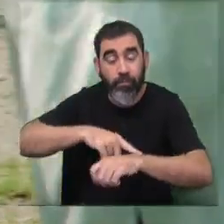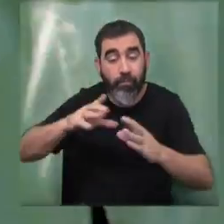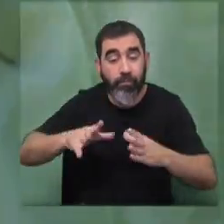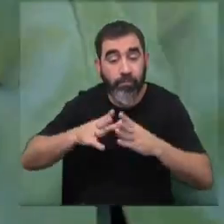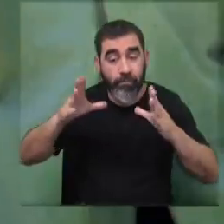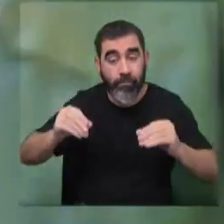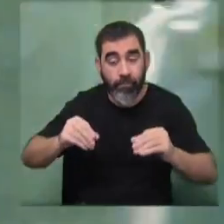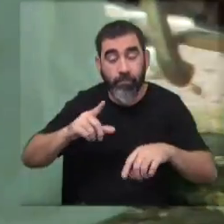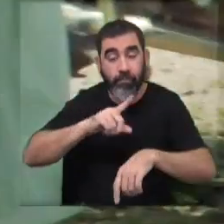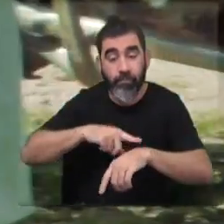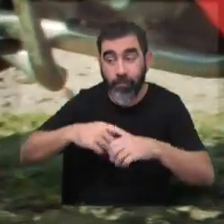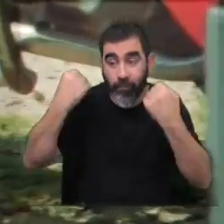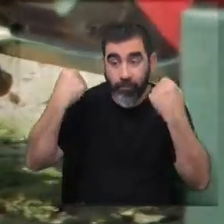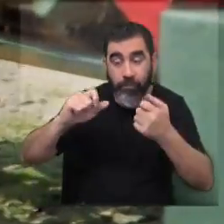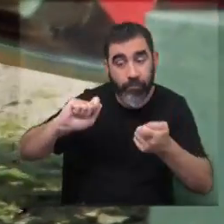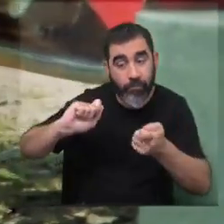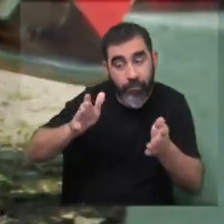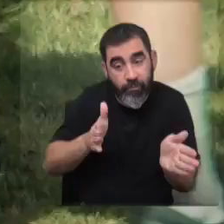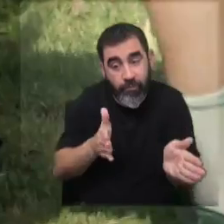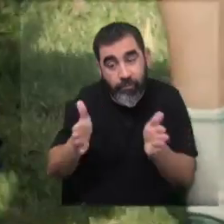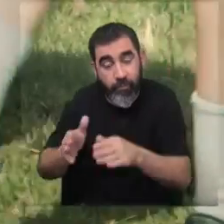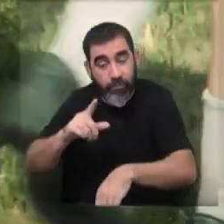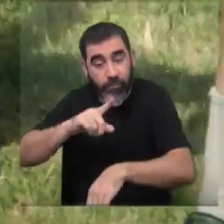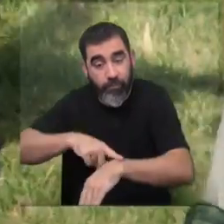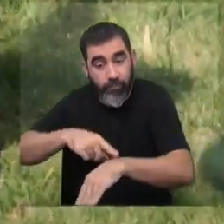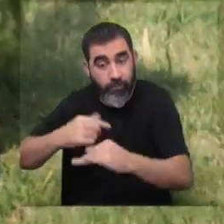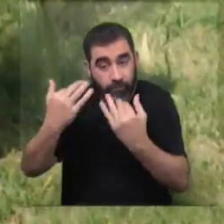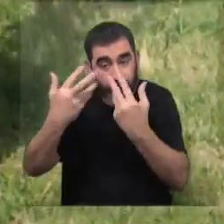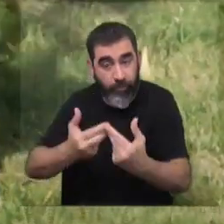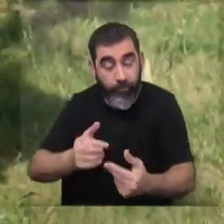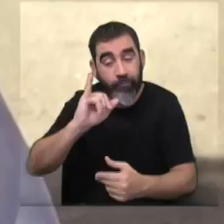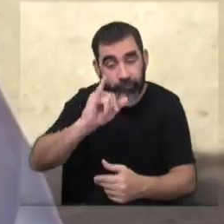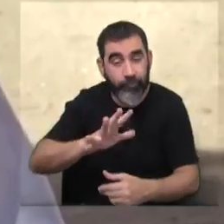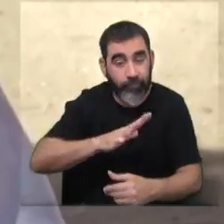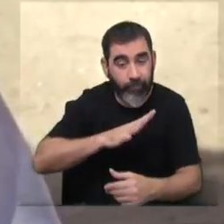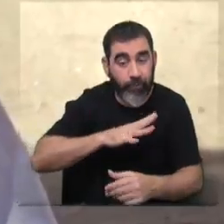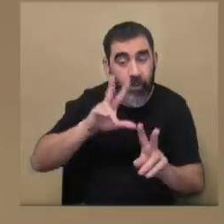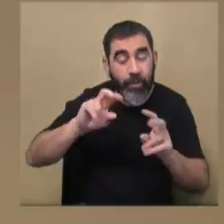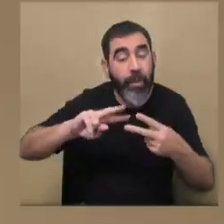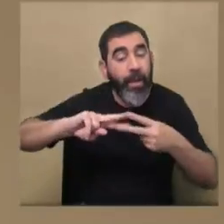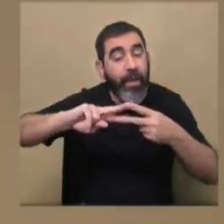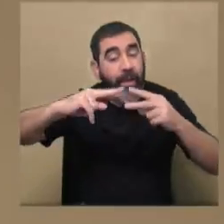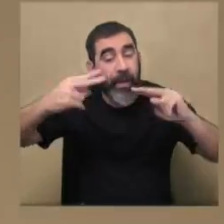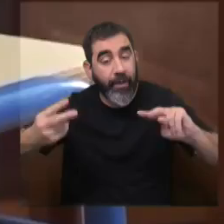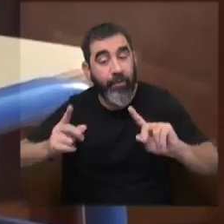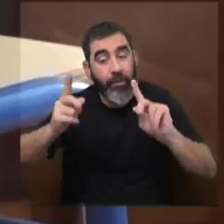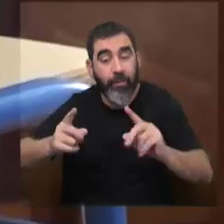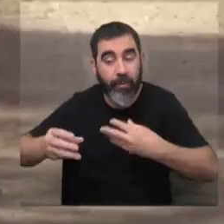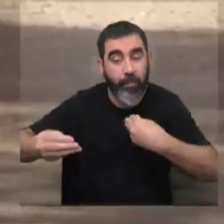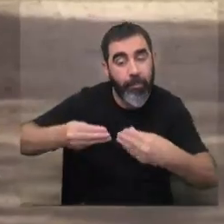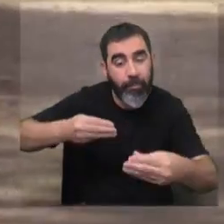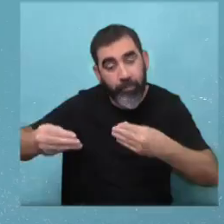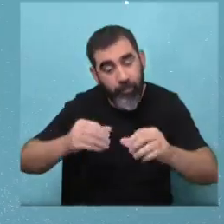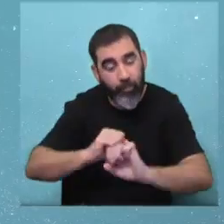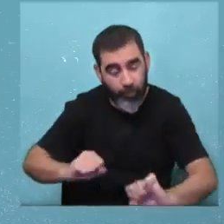turnos de entrenamiento pueden mover ese cronotipo, que si bien tiene componentes genéticos, también es muy plástico.